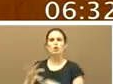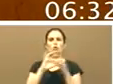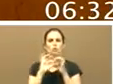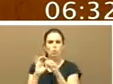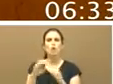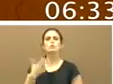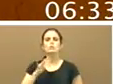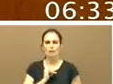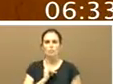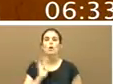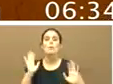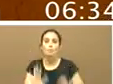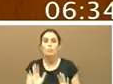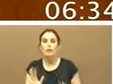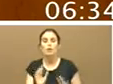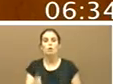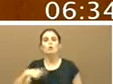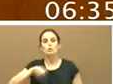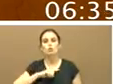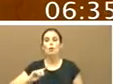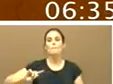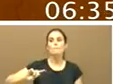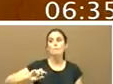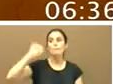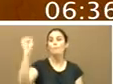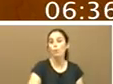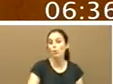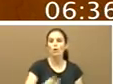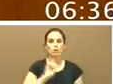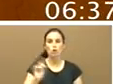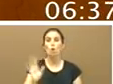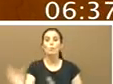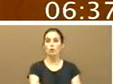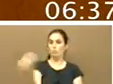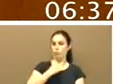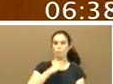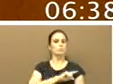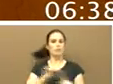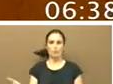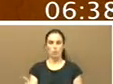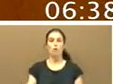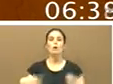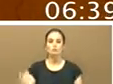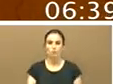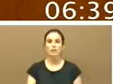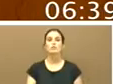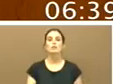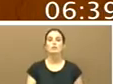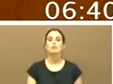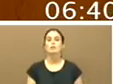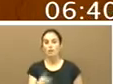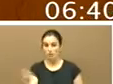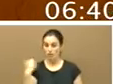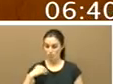Eso sí, no buscamos ser más que nadie, pero tampoco ser menos. Y por eso yo creo que el